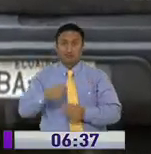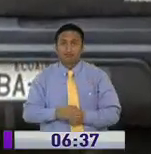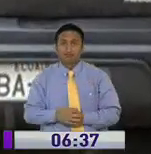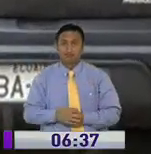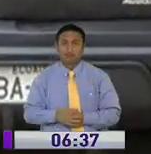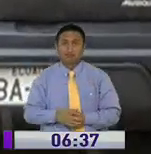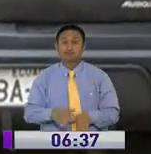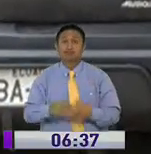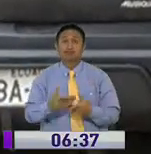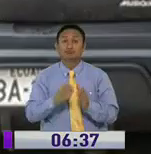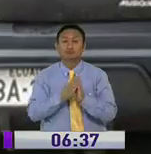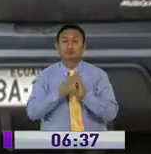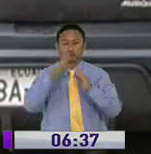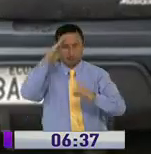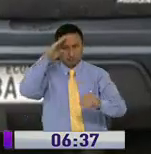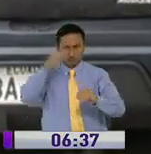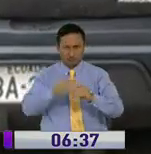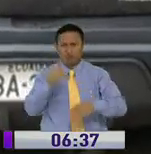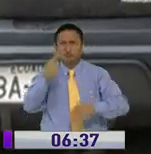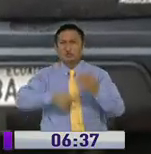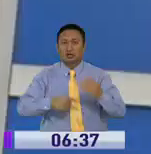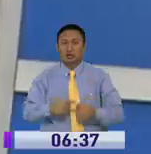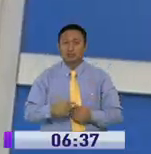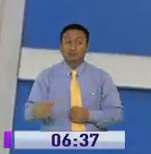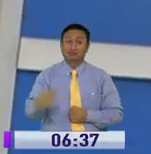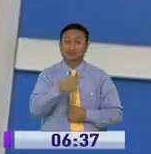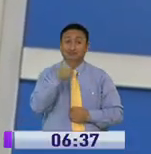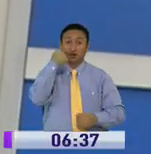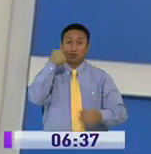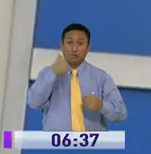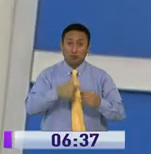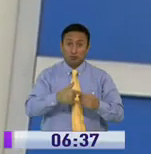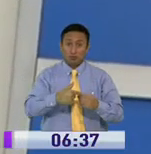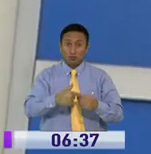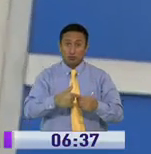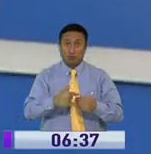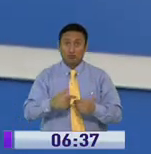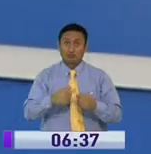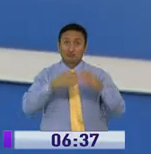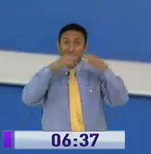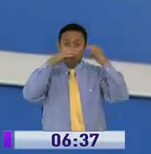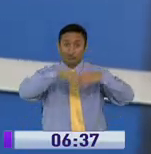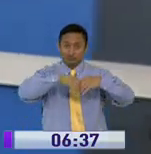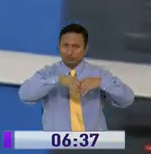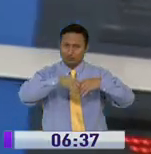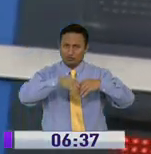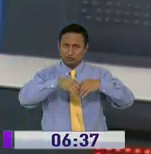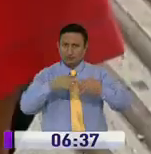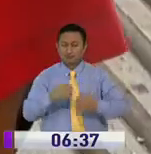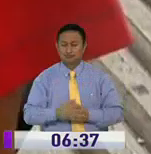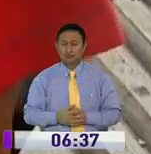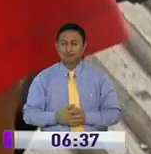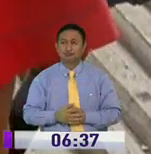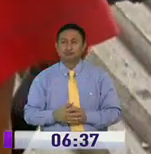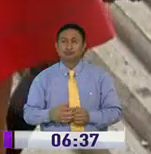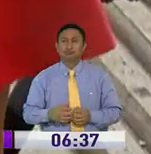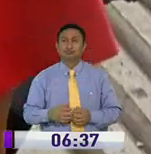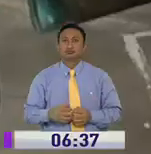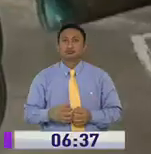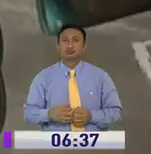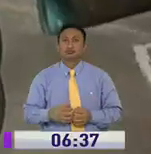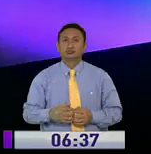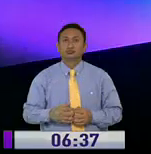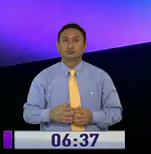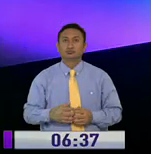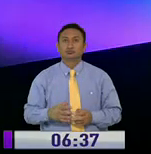de solicitar esas medidas es que las estaciones de servicio no quiebren, informó Patricia